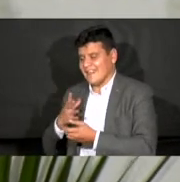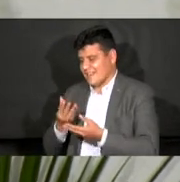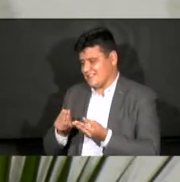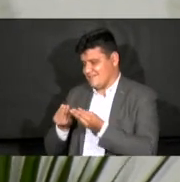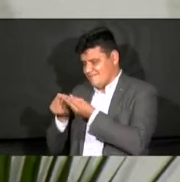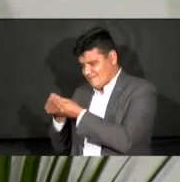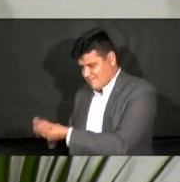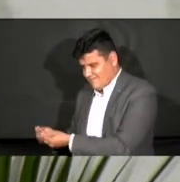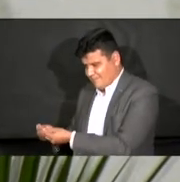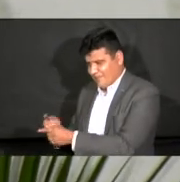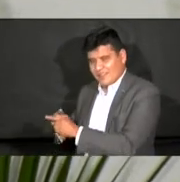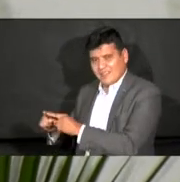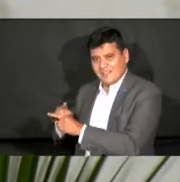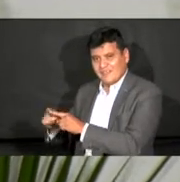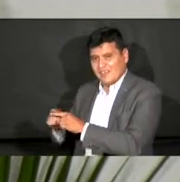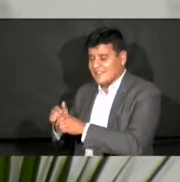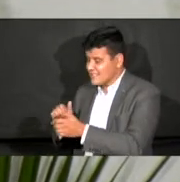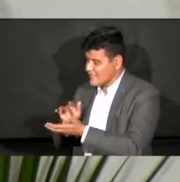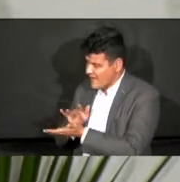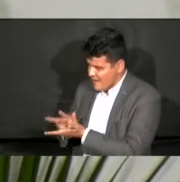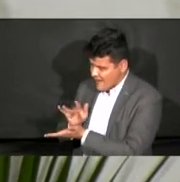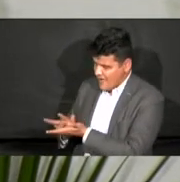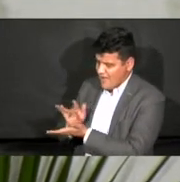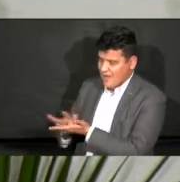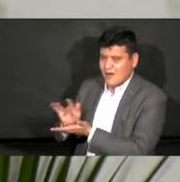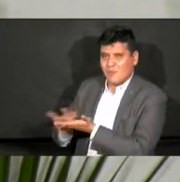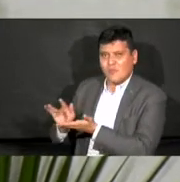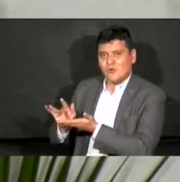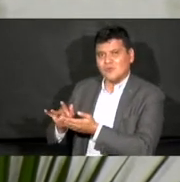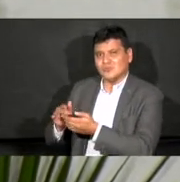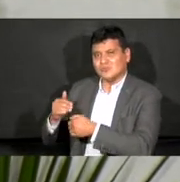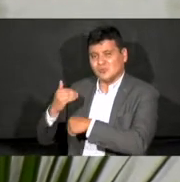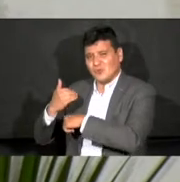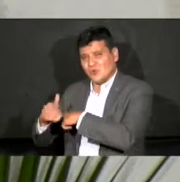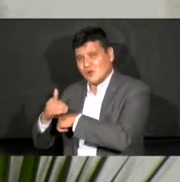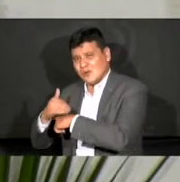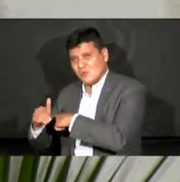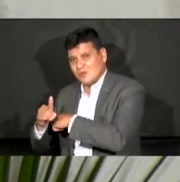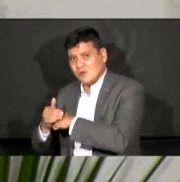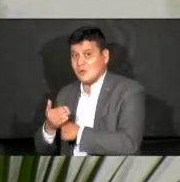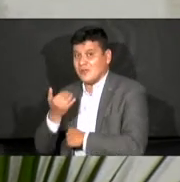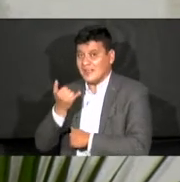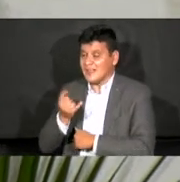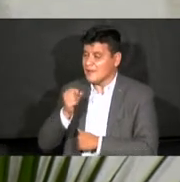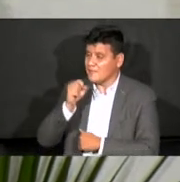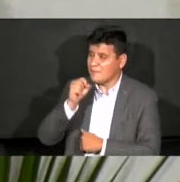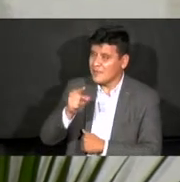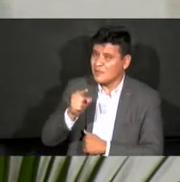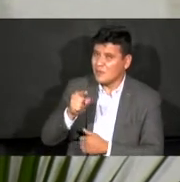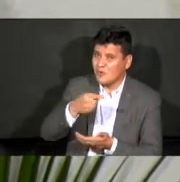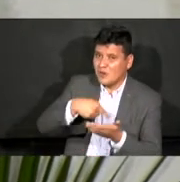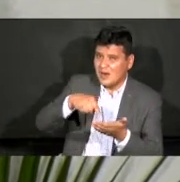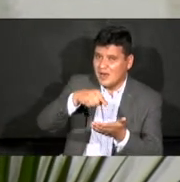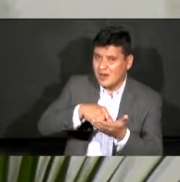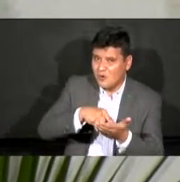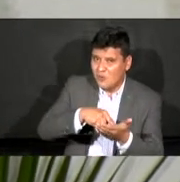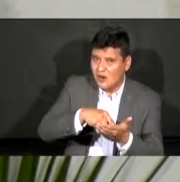por el programa de precios de garantía, y mientras que el programa de abasto rural ha beneficiado